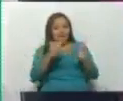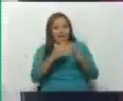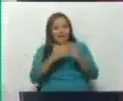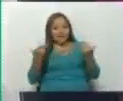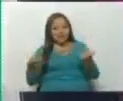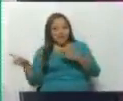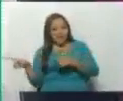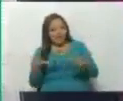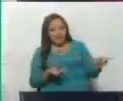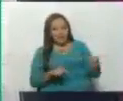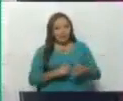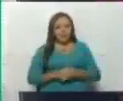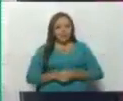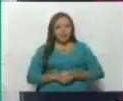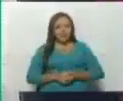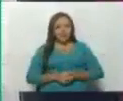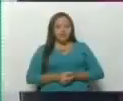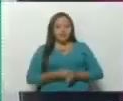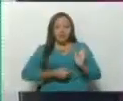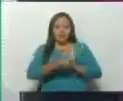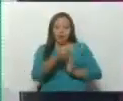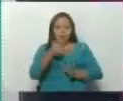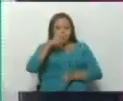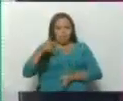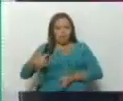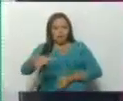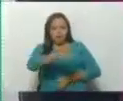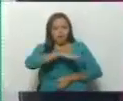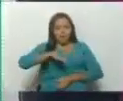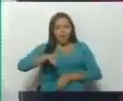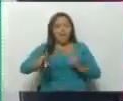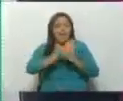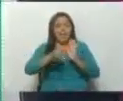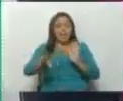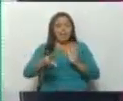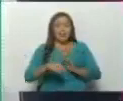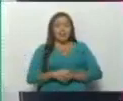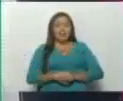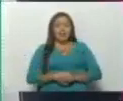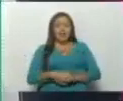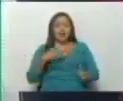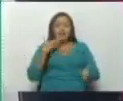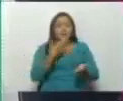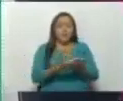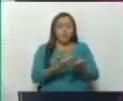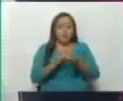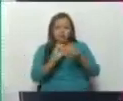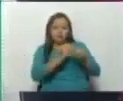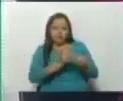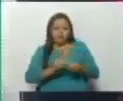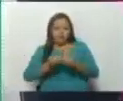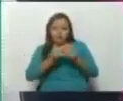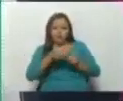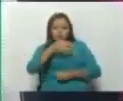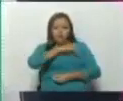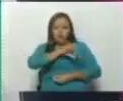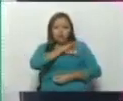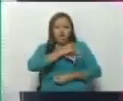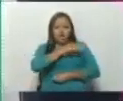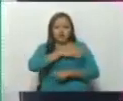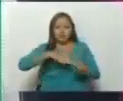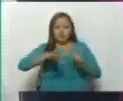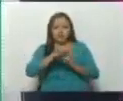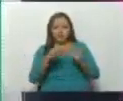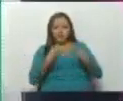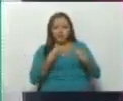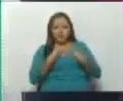existentes, principalmente de las populares. Ahí la ley plantea la producción social del hábitat, que es muy importante, reconociendo